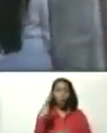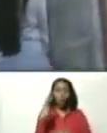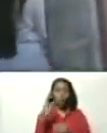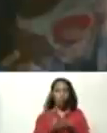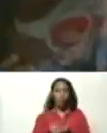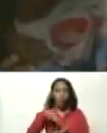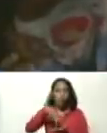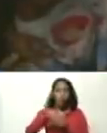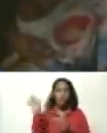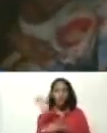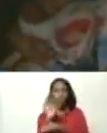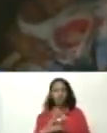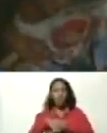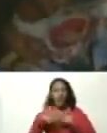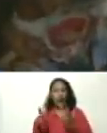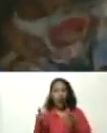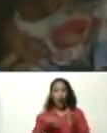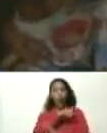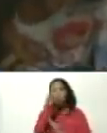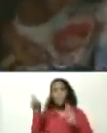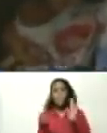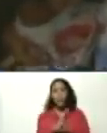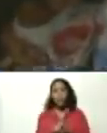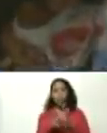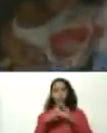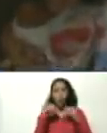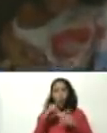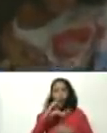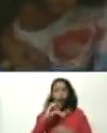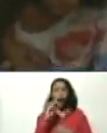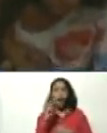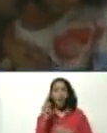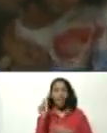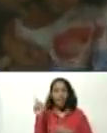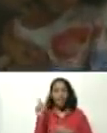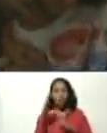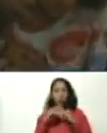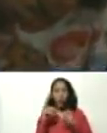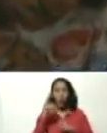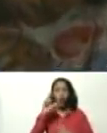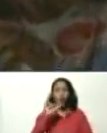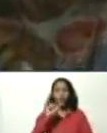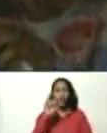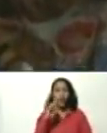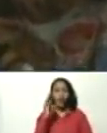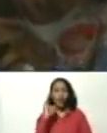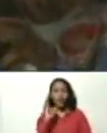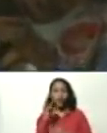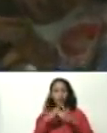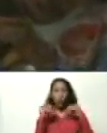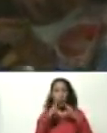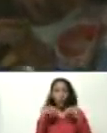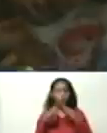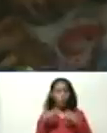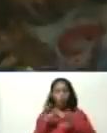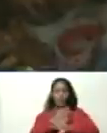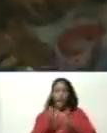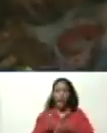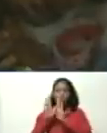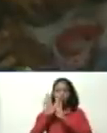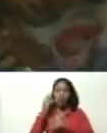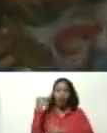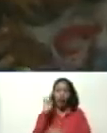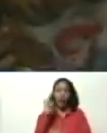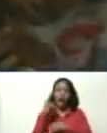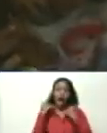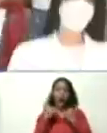levantar y que funcionen al pelo todos los CAP, todos los SRI, todos, todos. Ya la infraestructura existe,